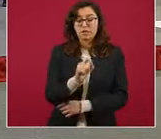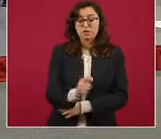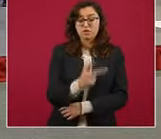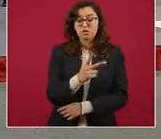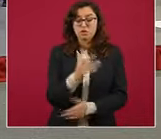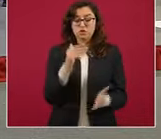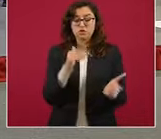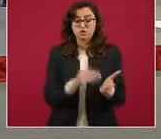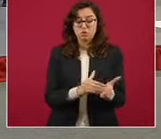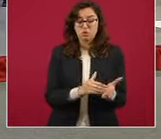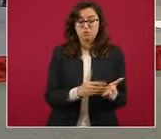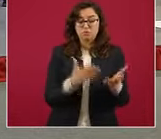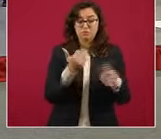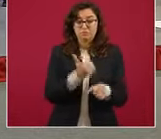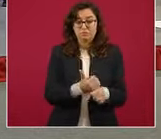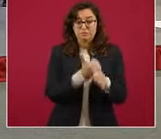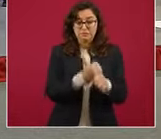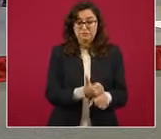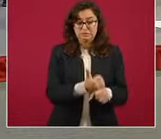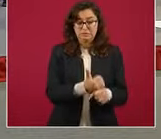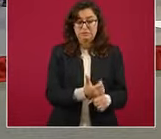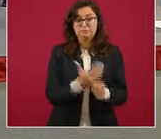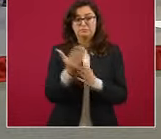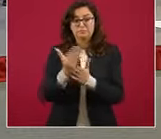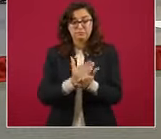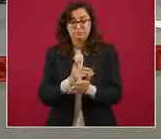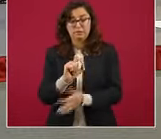28,269 víctimas por cada 100,000 habitantes, se pasó a